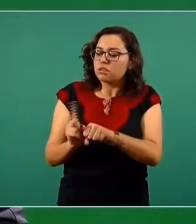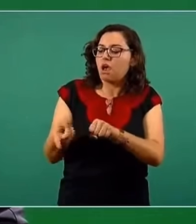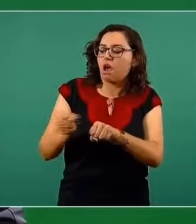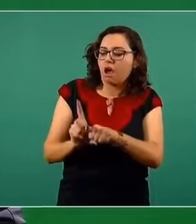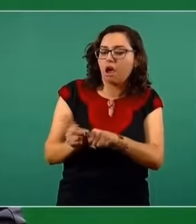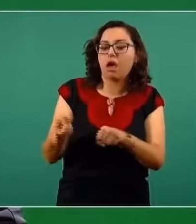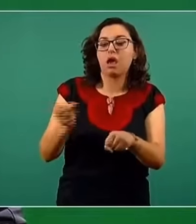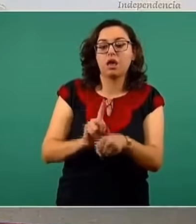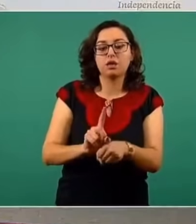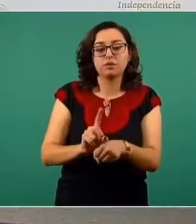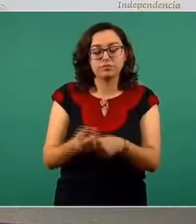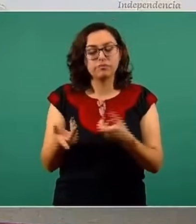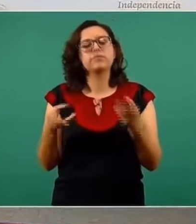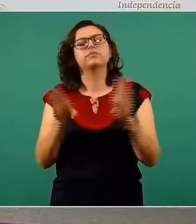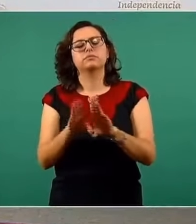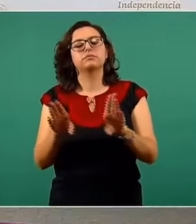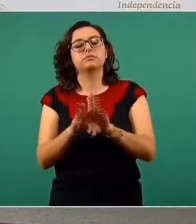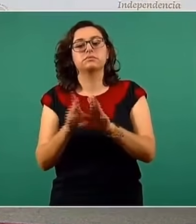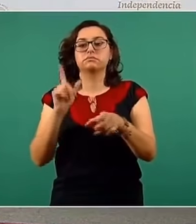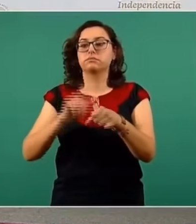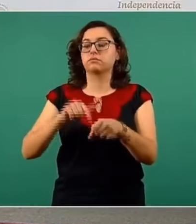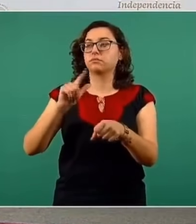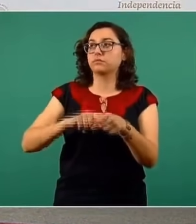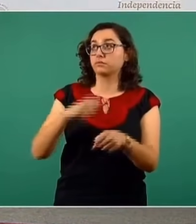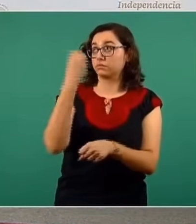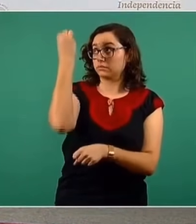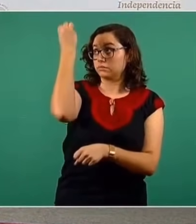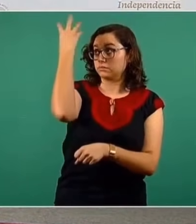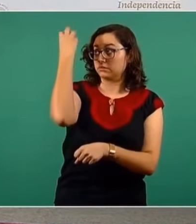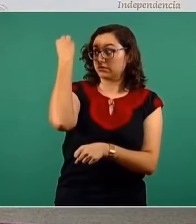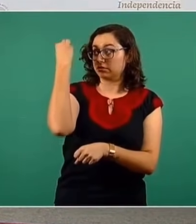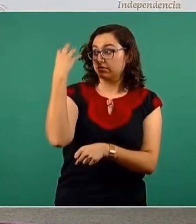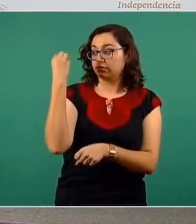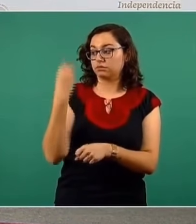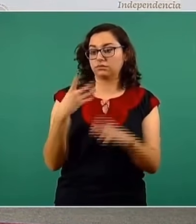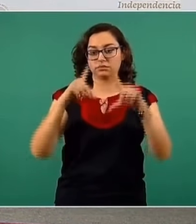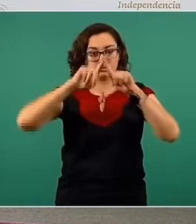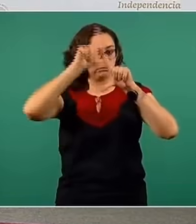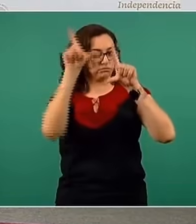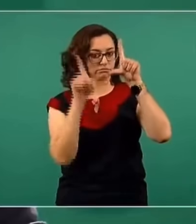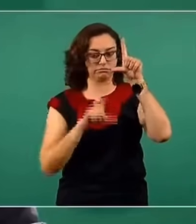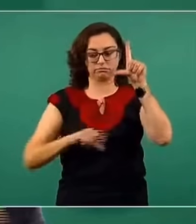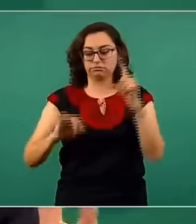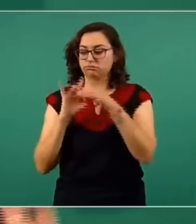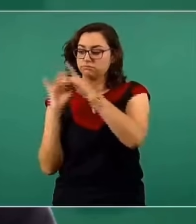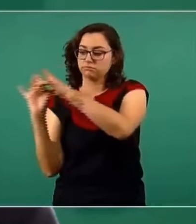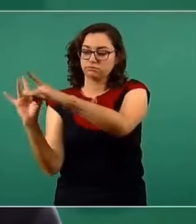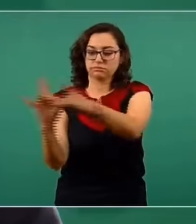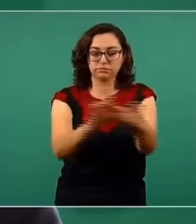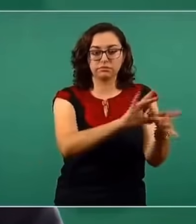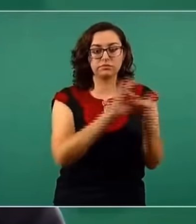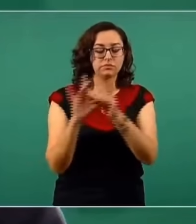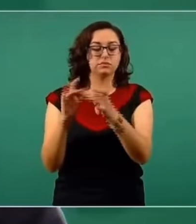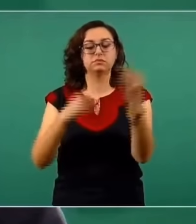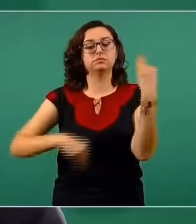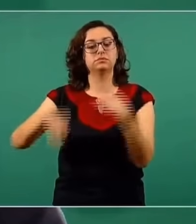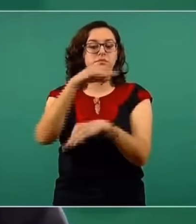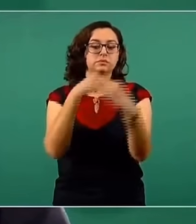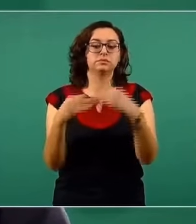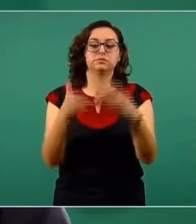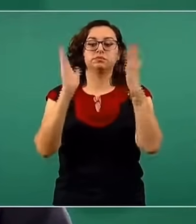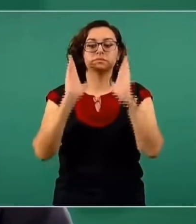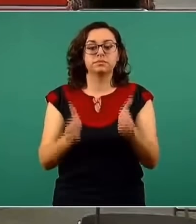guiados por el semáforo de riesgo COVID, que es un único semáforo, una misma metodología con la que todo el mundo ya está familiarizado.